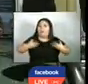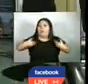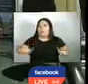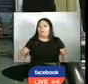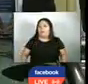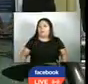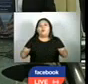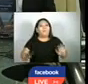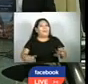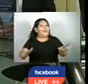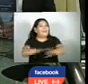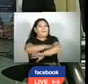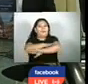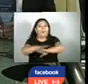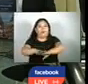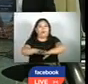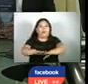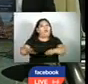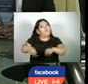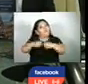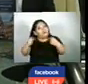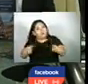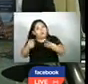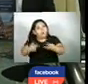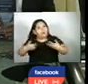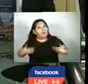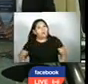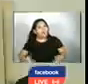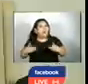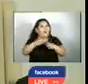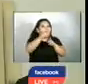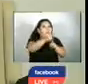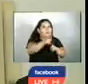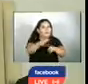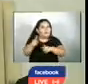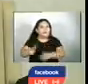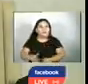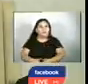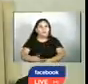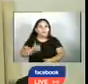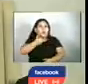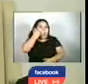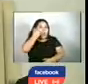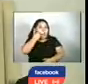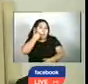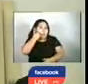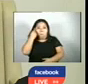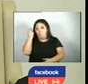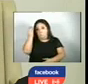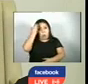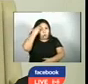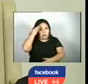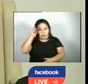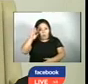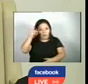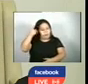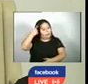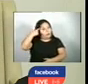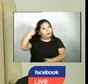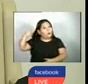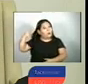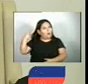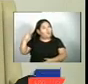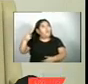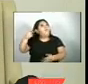se vuelvan a repetir violaciones como las del conflicto armado. Los jóvenes no se acuerdan, no se acuerdan del